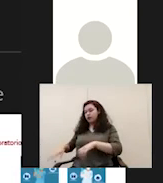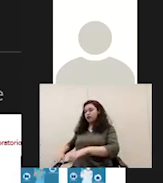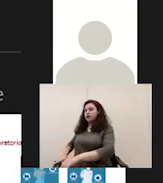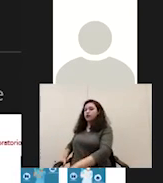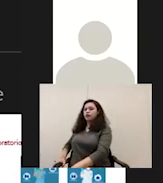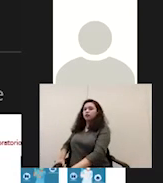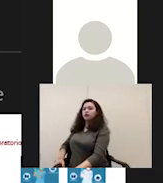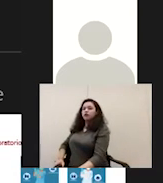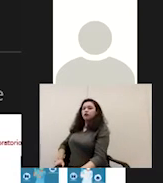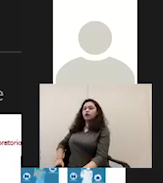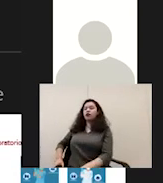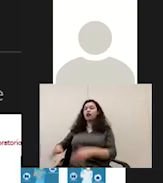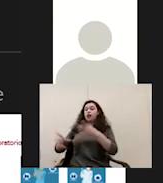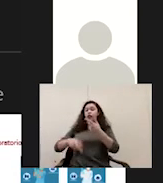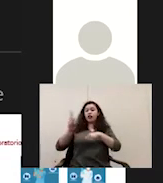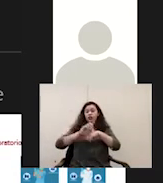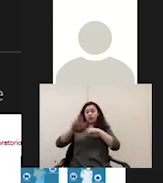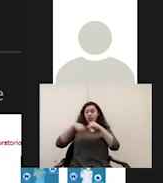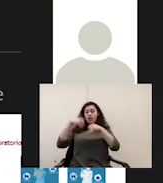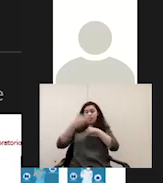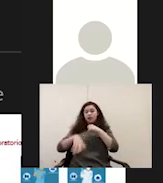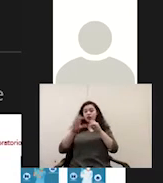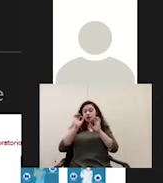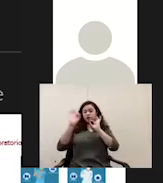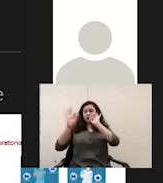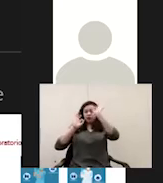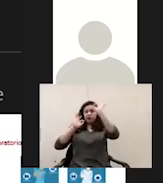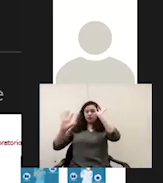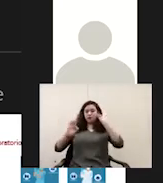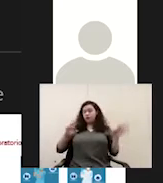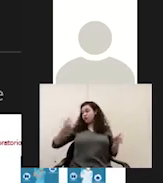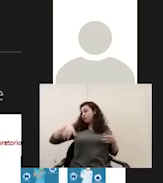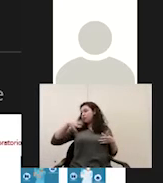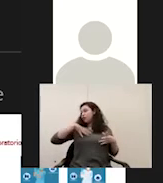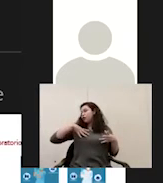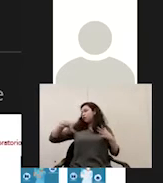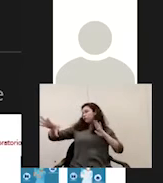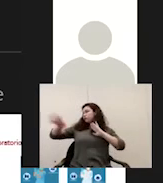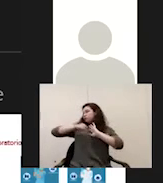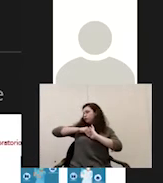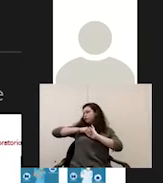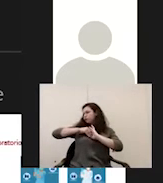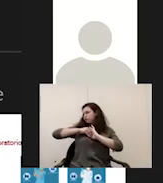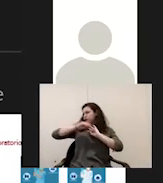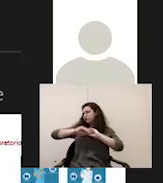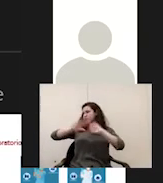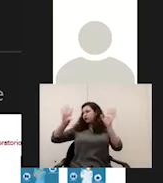al final del día contiene gotículas que si están contagiados, pues obviamente van a